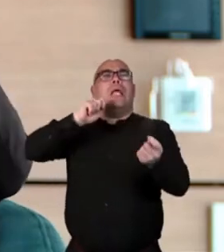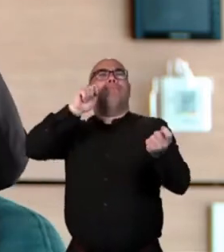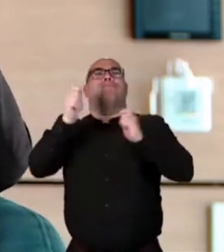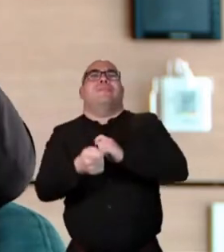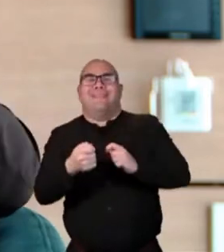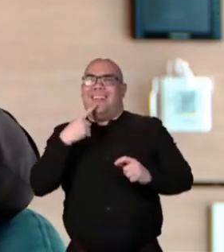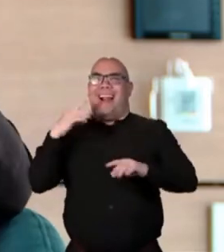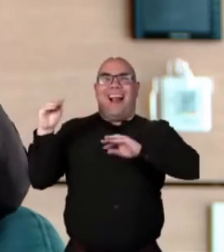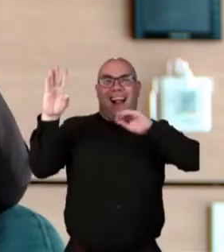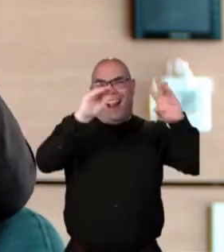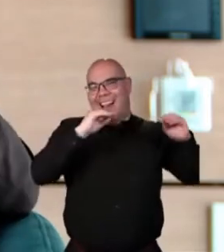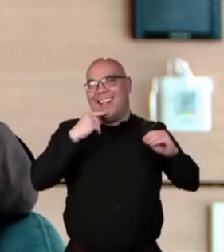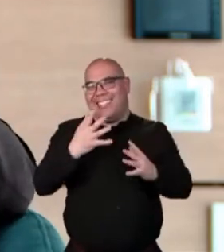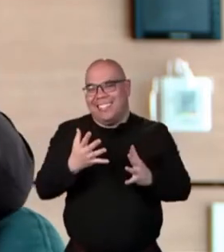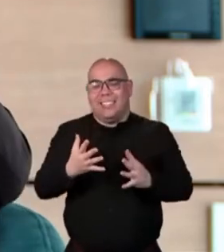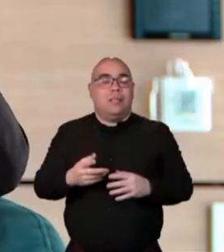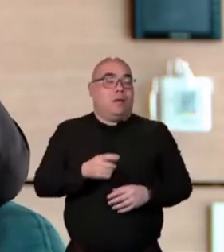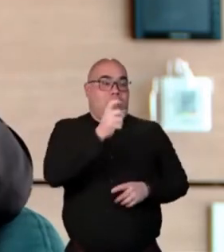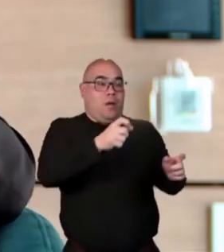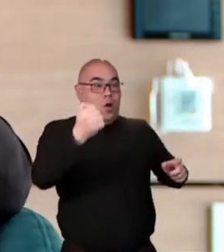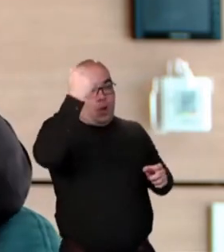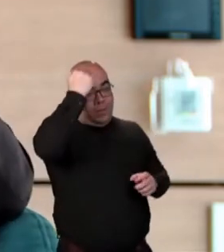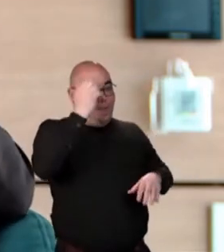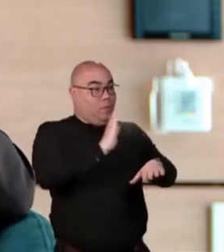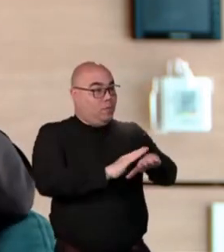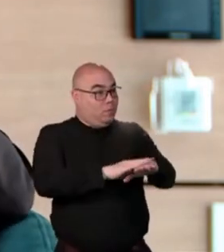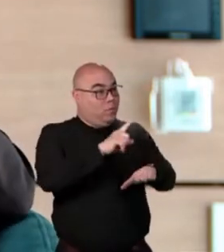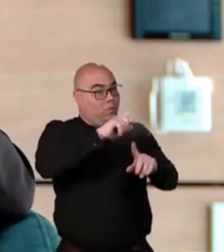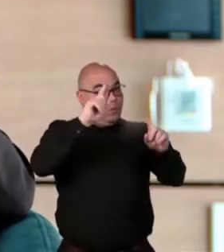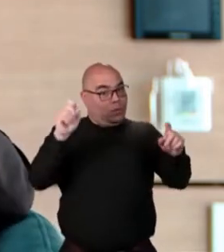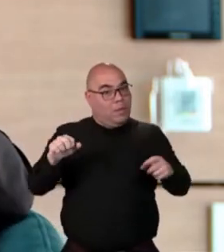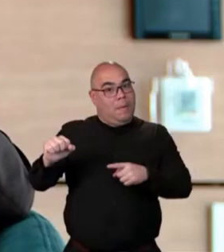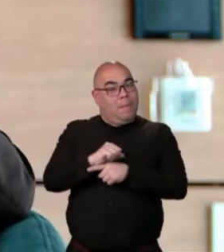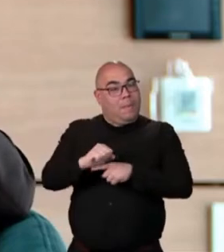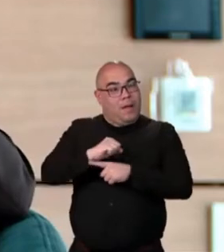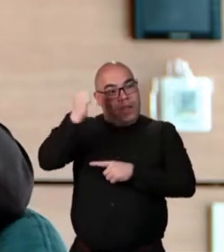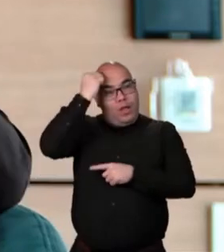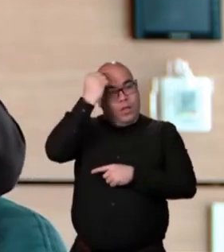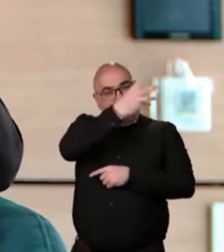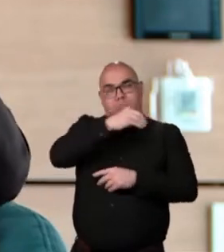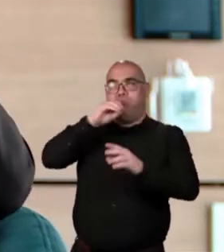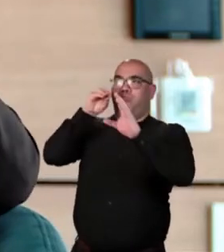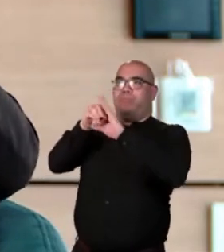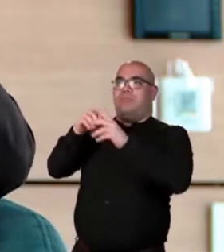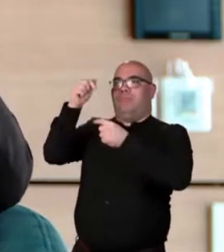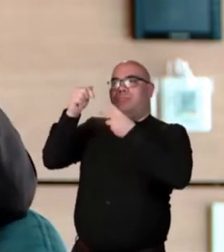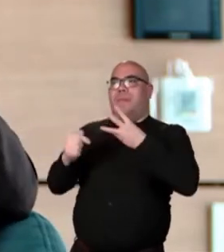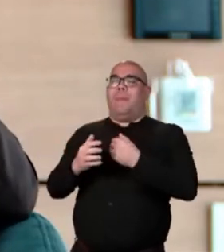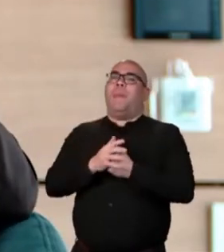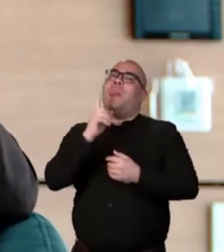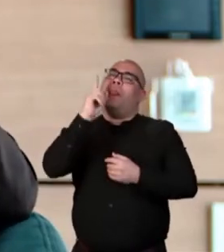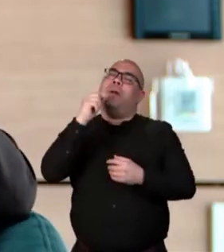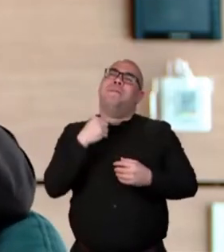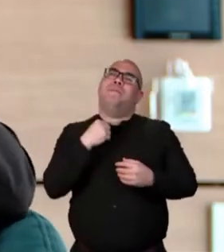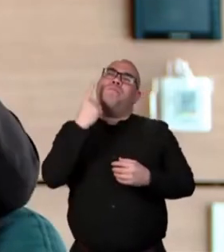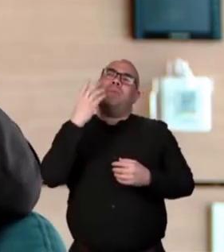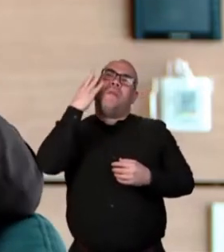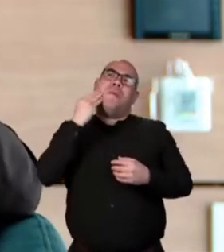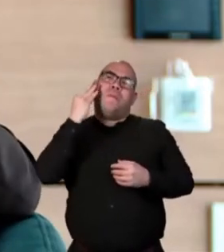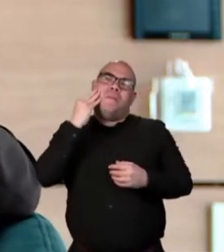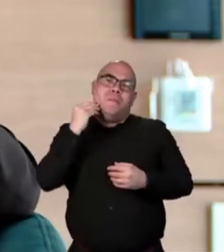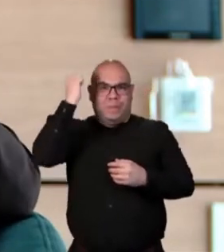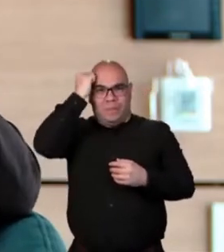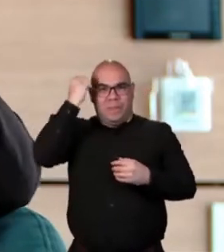preparar a los profesores para incluir elementos de tecnología dentro de su práctica docente y pues con digamos una experiencia en la que ya llevamos más de